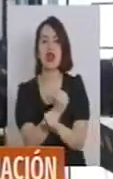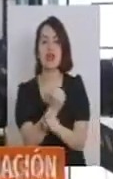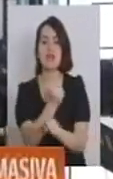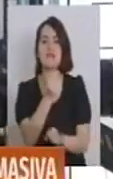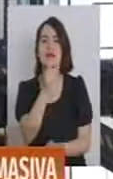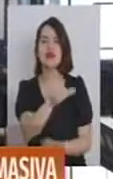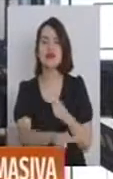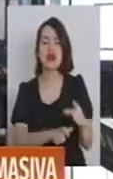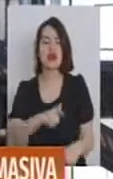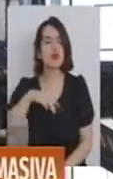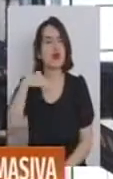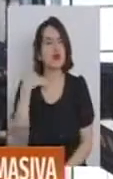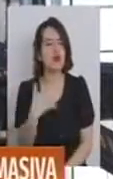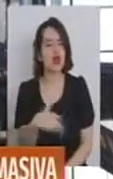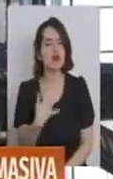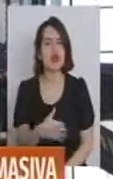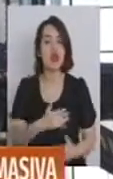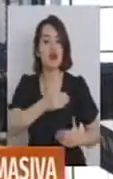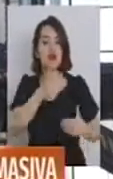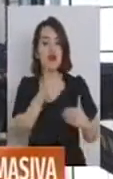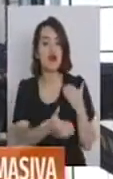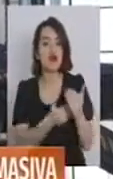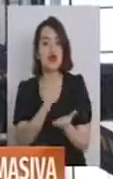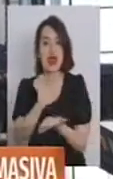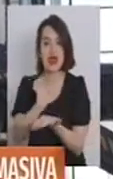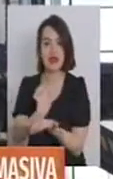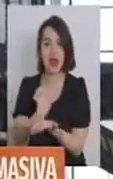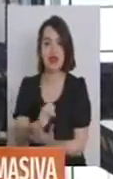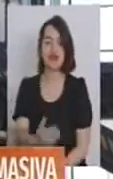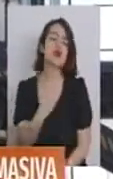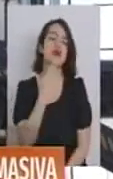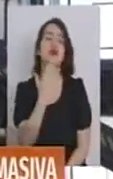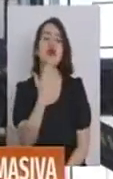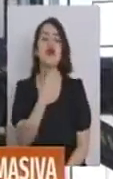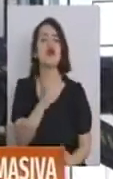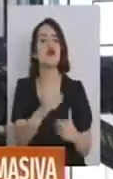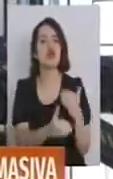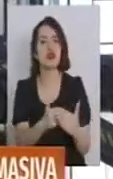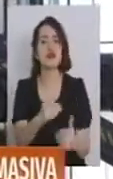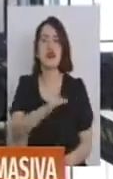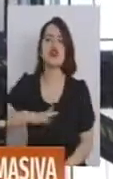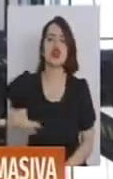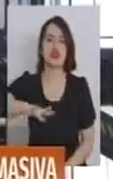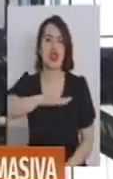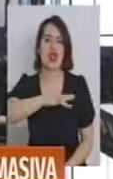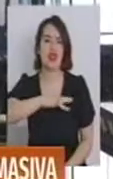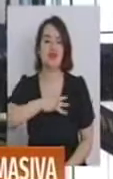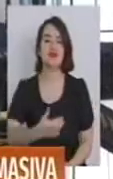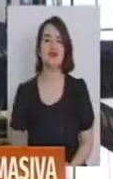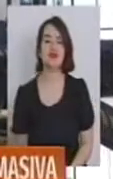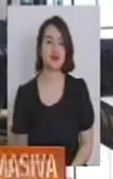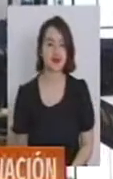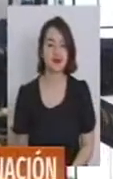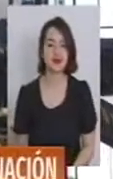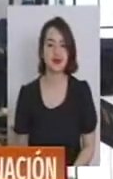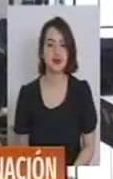esenciales para el buen funcionamiento del Estado y para el buen funcionamiento de la sociedad.